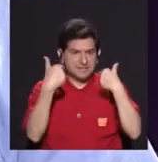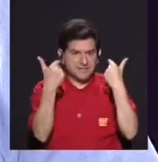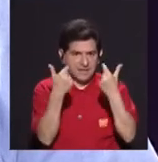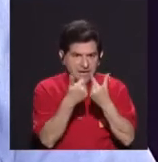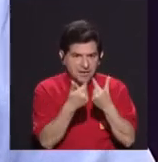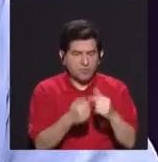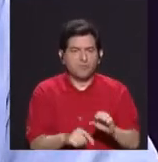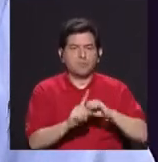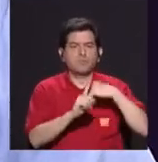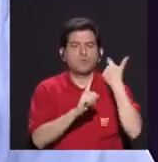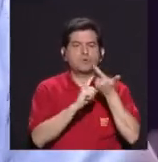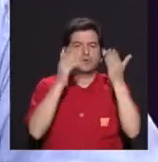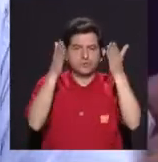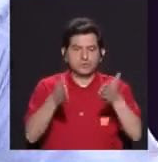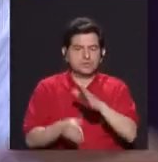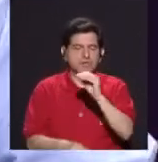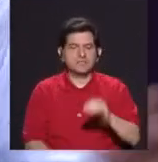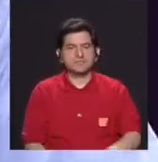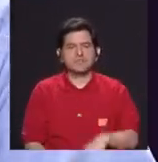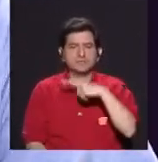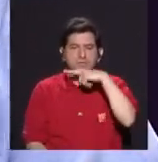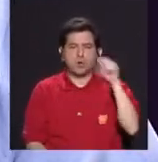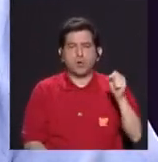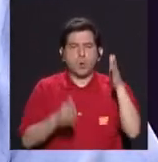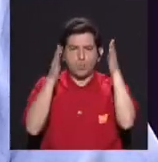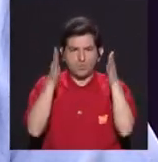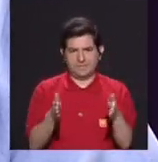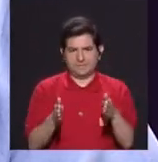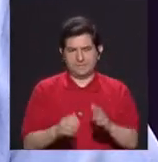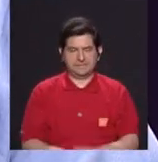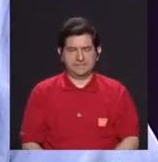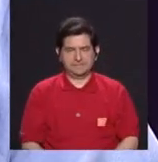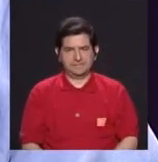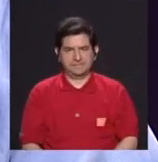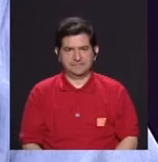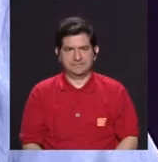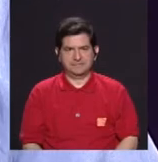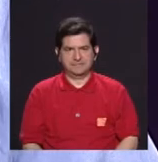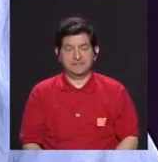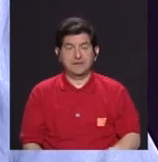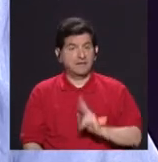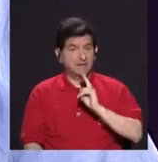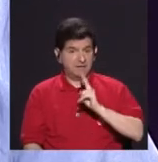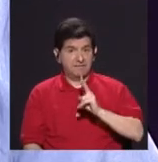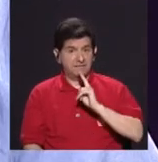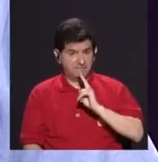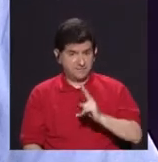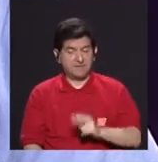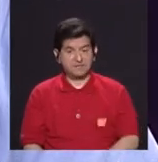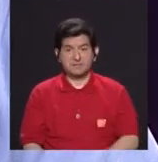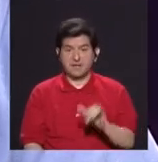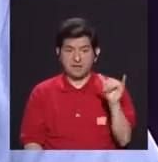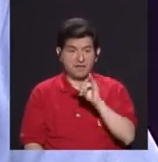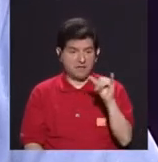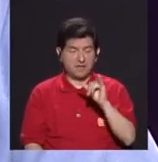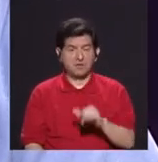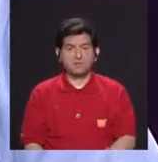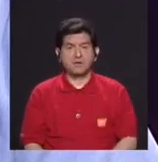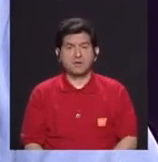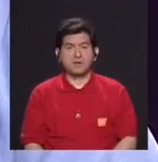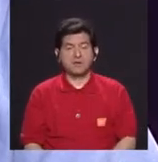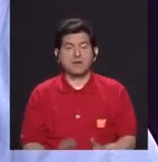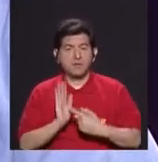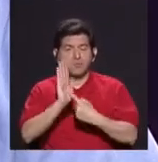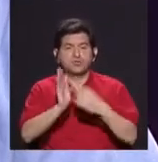socialistas o comunistas son socialistas son comunistas cuando en realidad también estaban expresadas